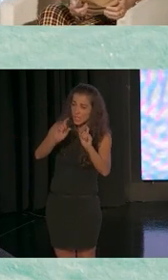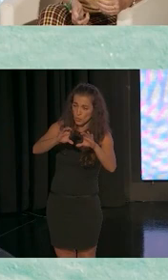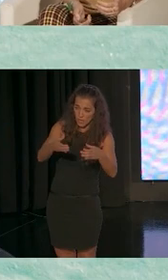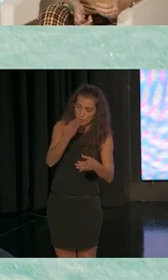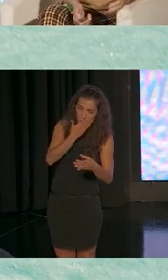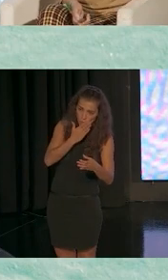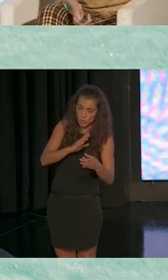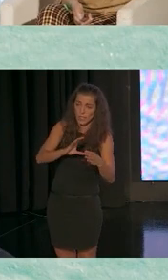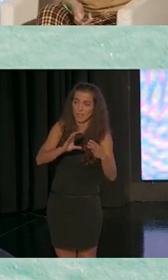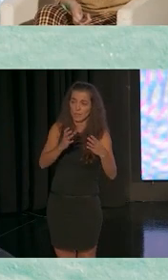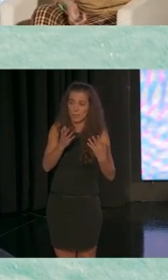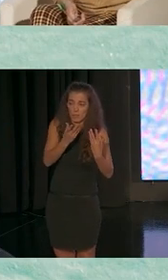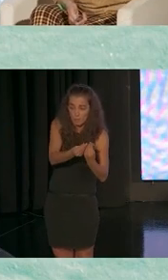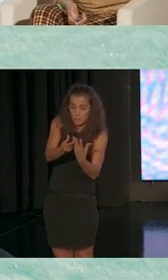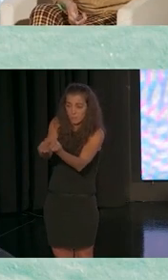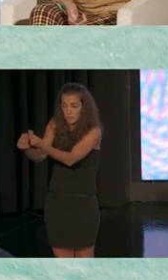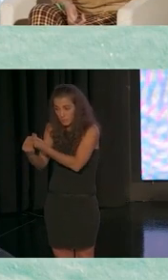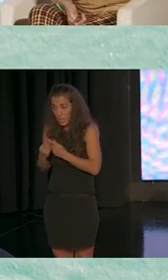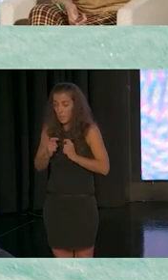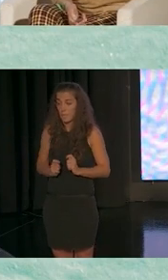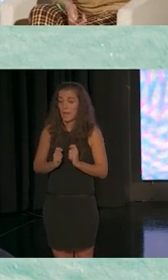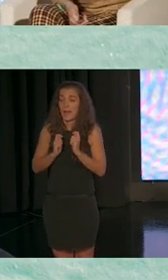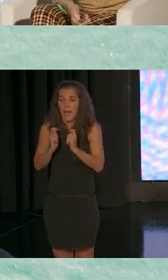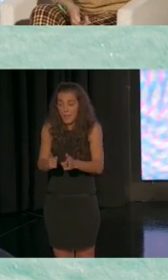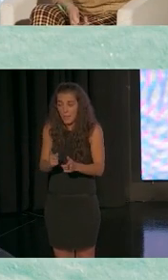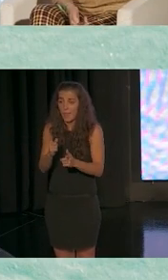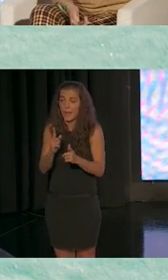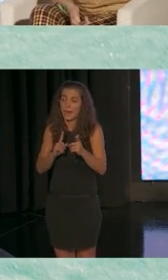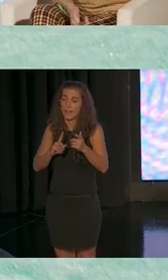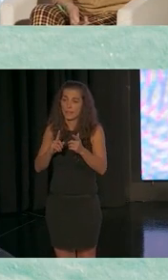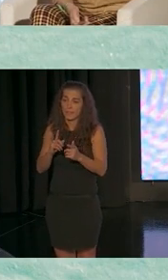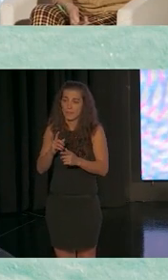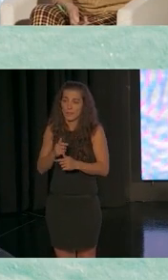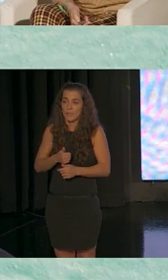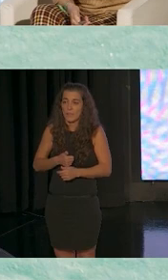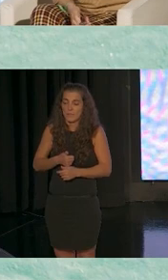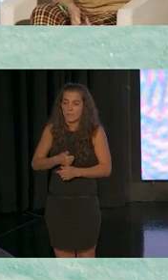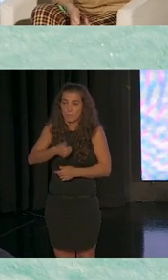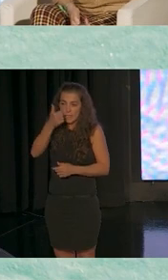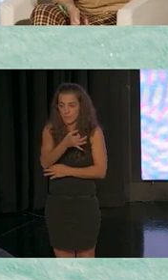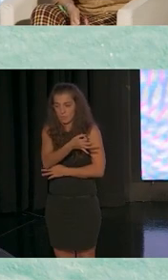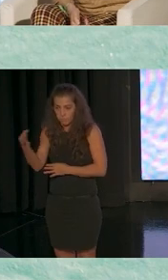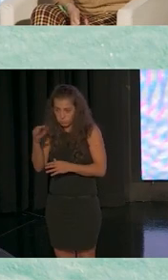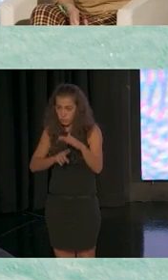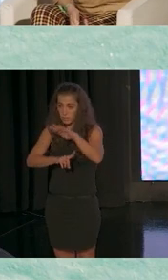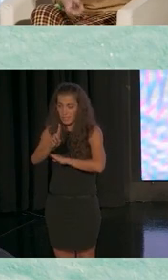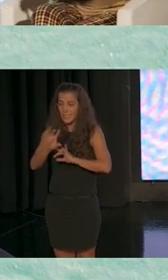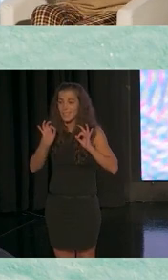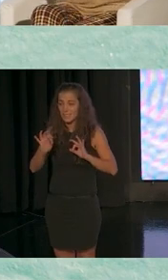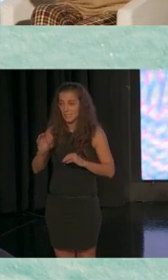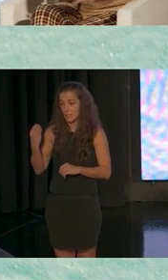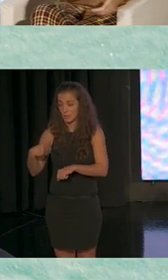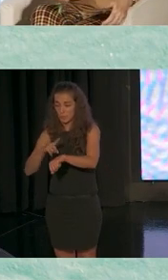escuelas etcétera etcétera que contribuyan a optimizar el desarrollo de todas esas habilidades simultáneamente en